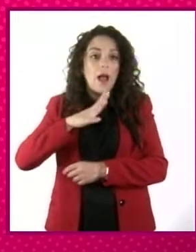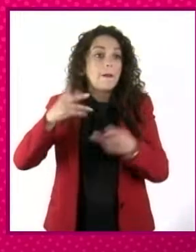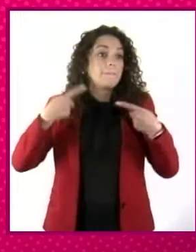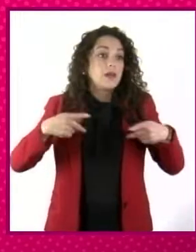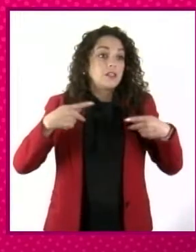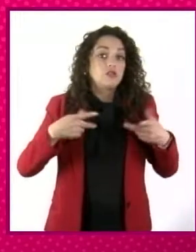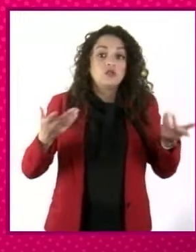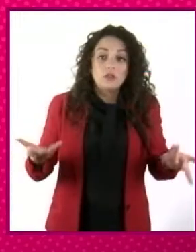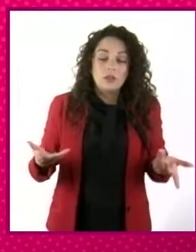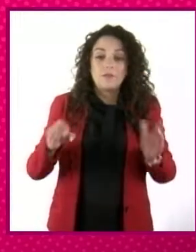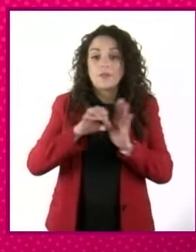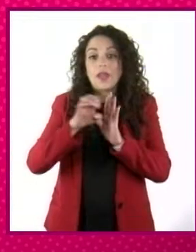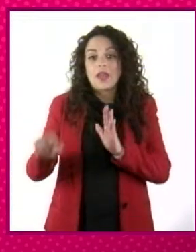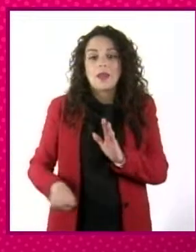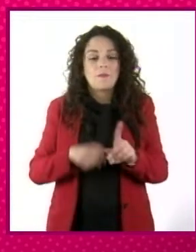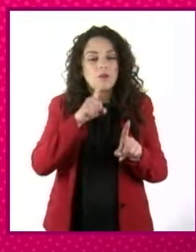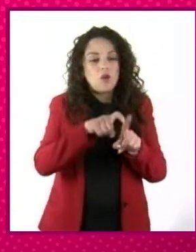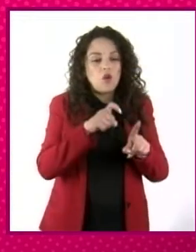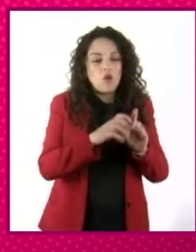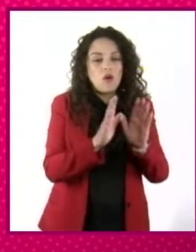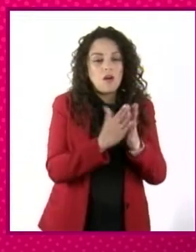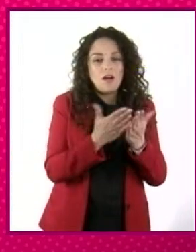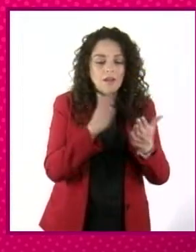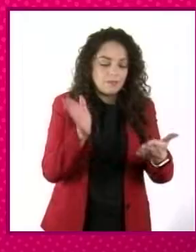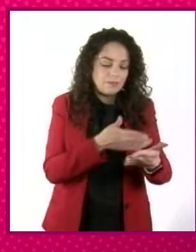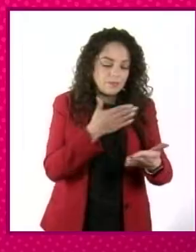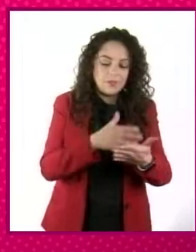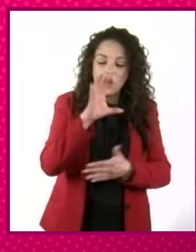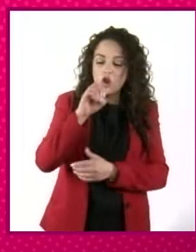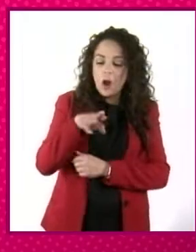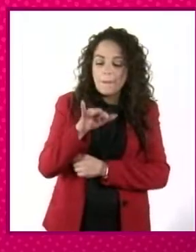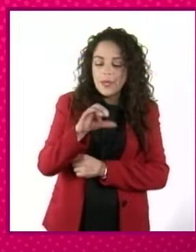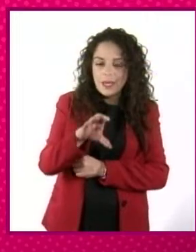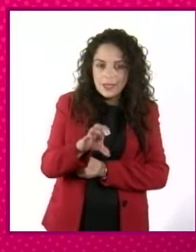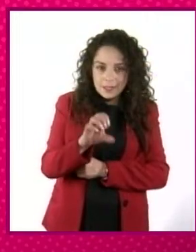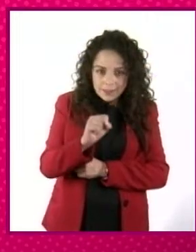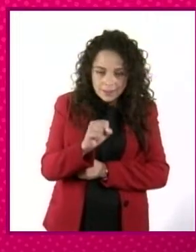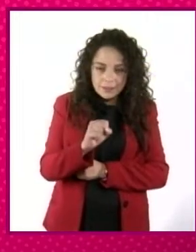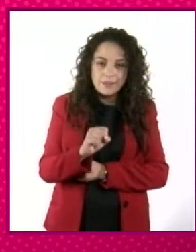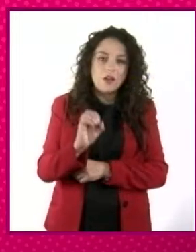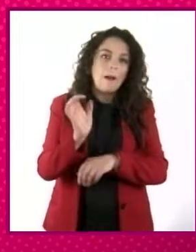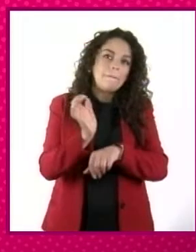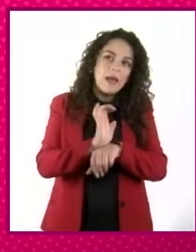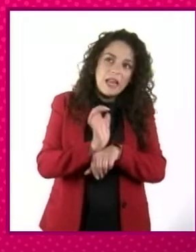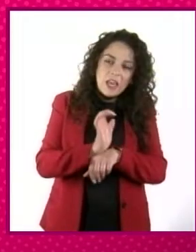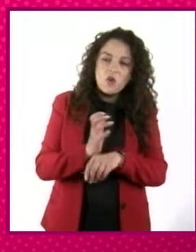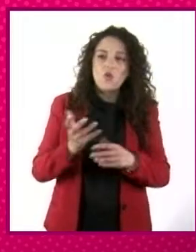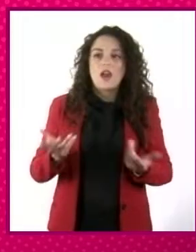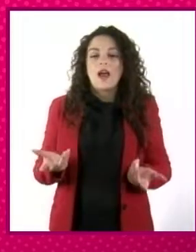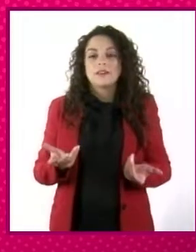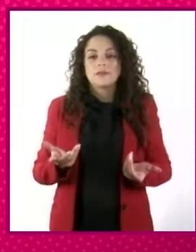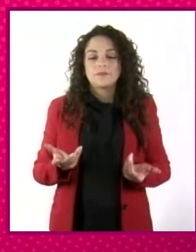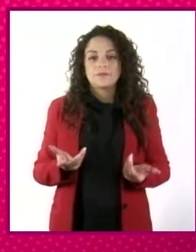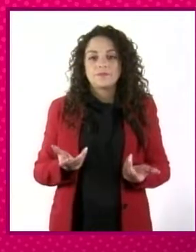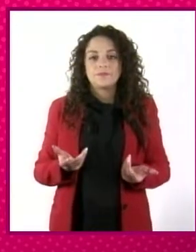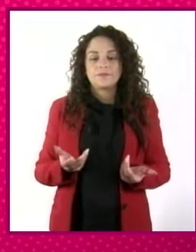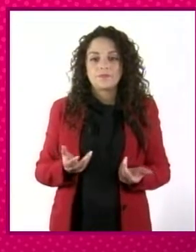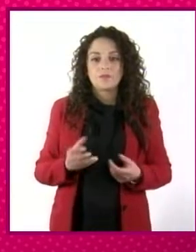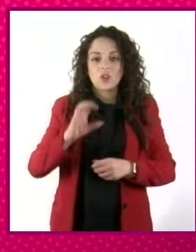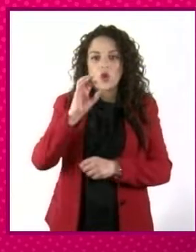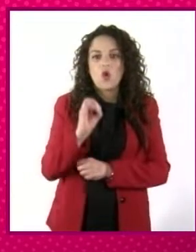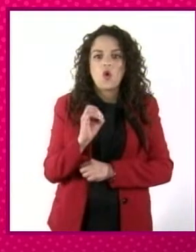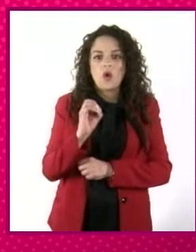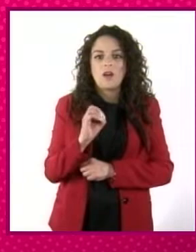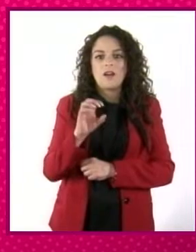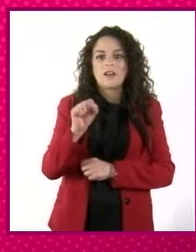en los cómics favoritos, en las historietas favoritas, en las películas favoritas o estas sagas o